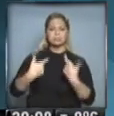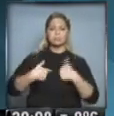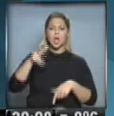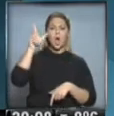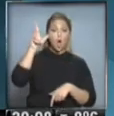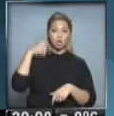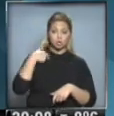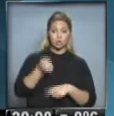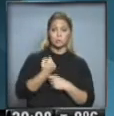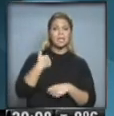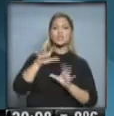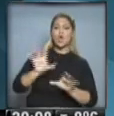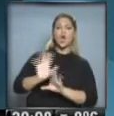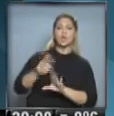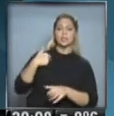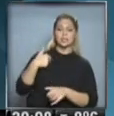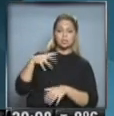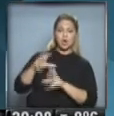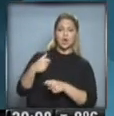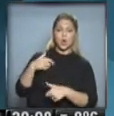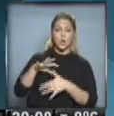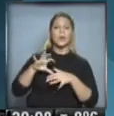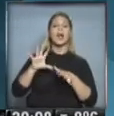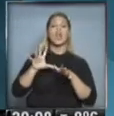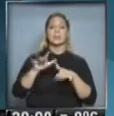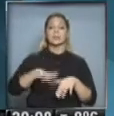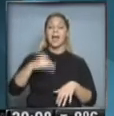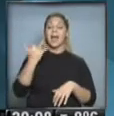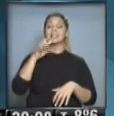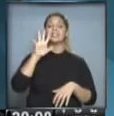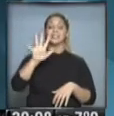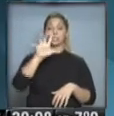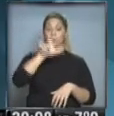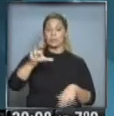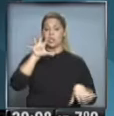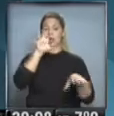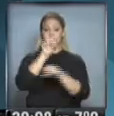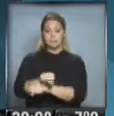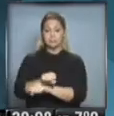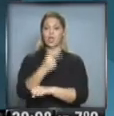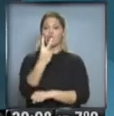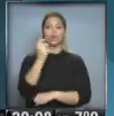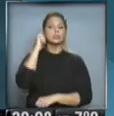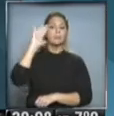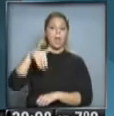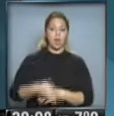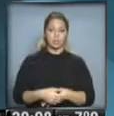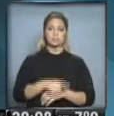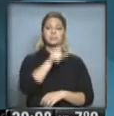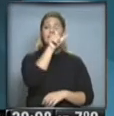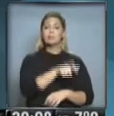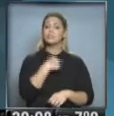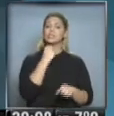resistirse a un asalto en lomas de zamora hay cinco detenidos dos de ellos menores de edad la víctima